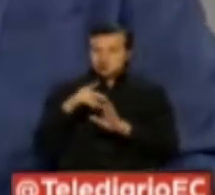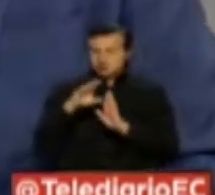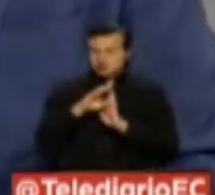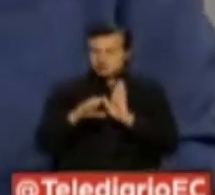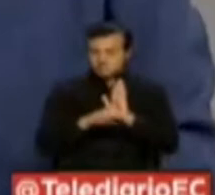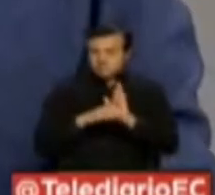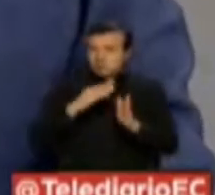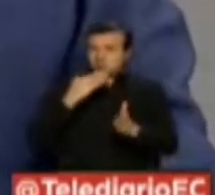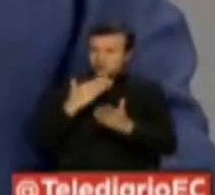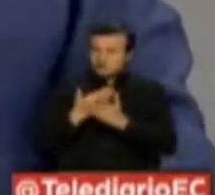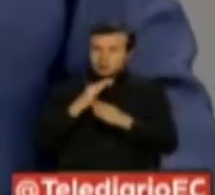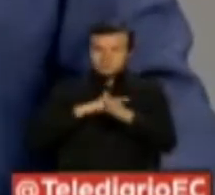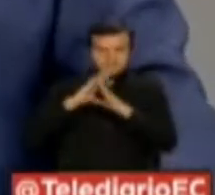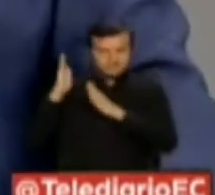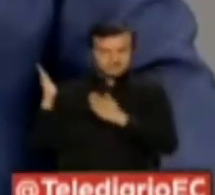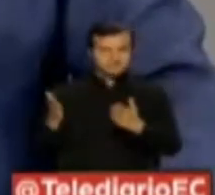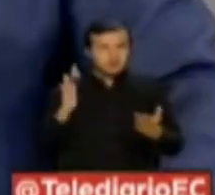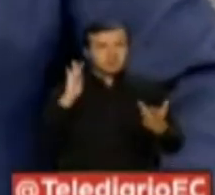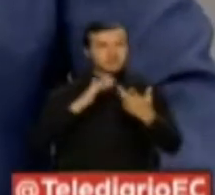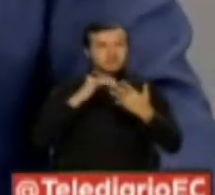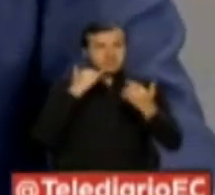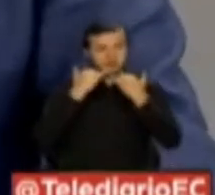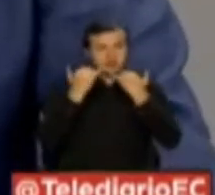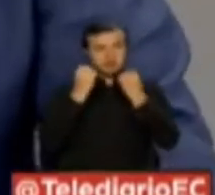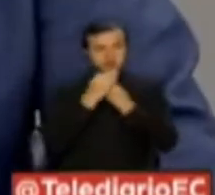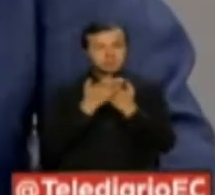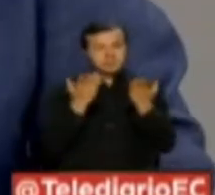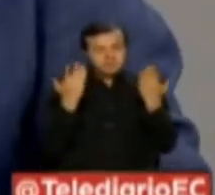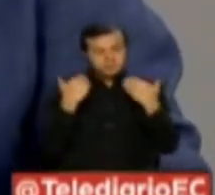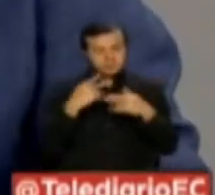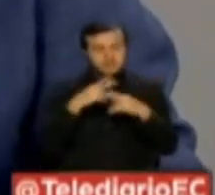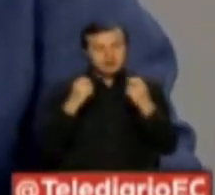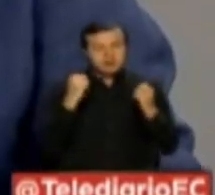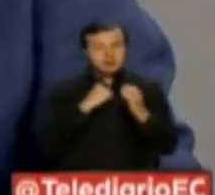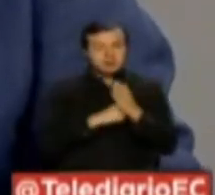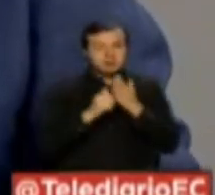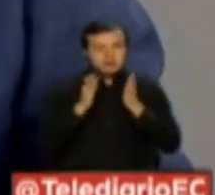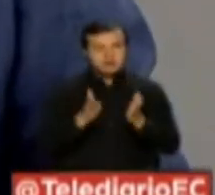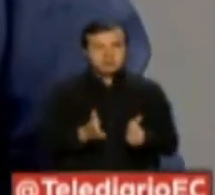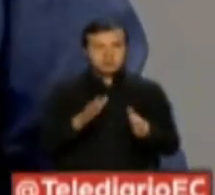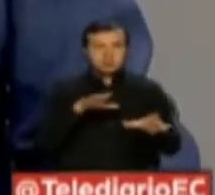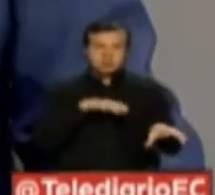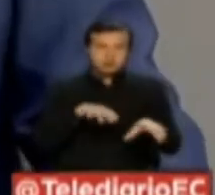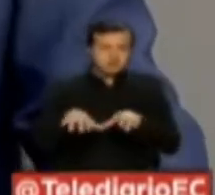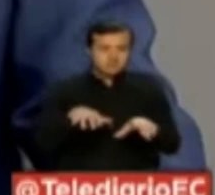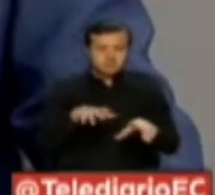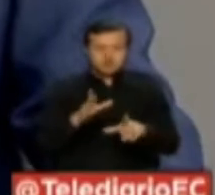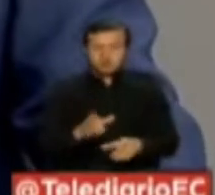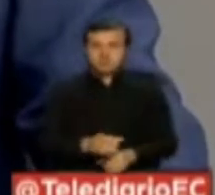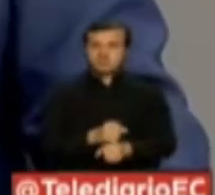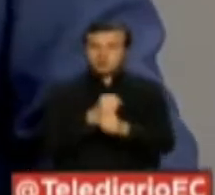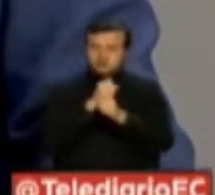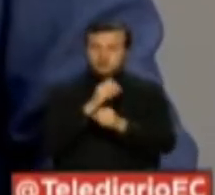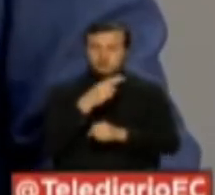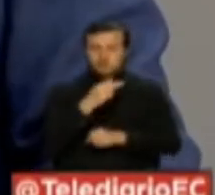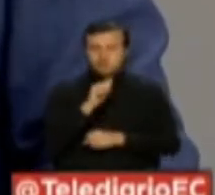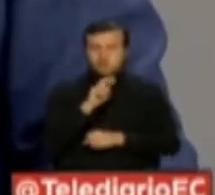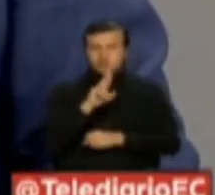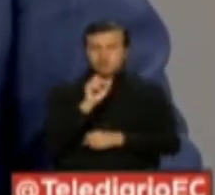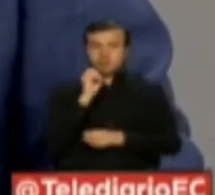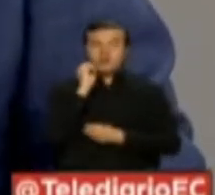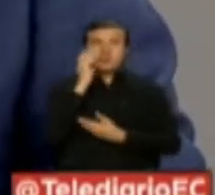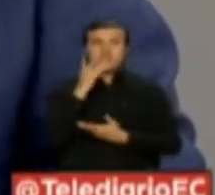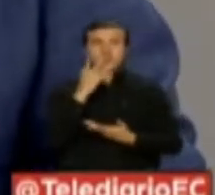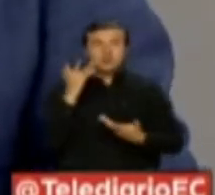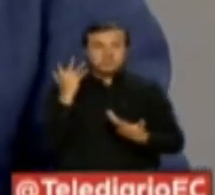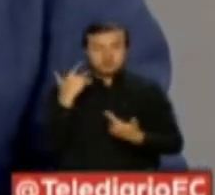por aceptar este contacto con Primera Impresión. El exministro coordinador de Seguridad, Homero Arellano, rindió